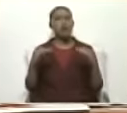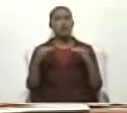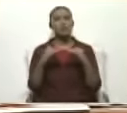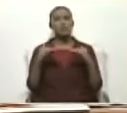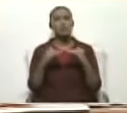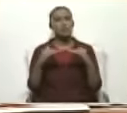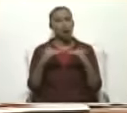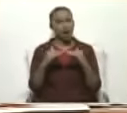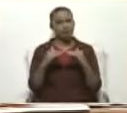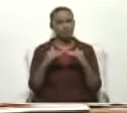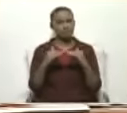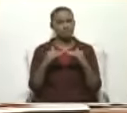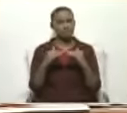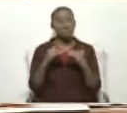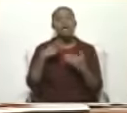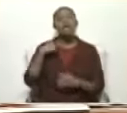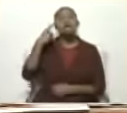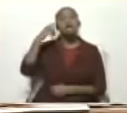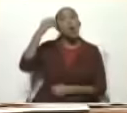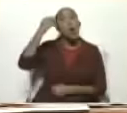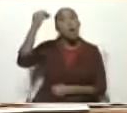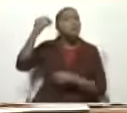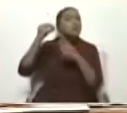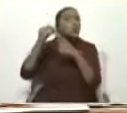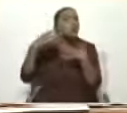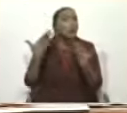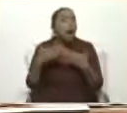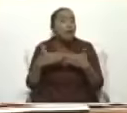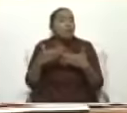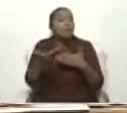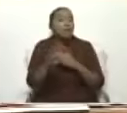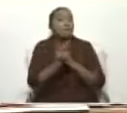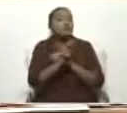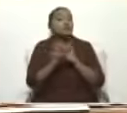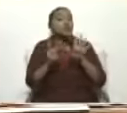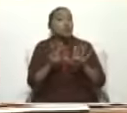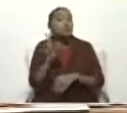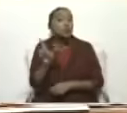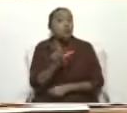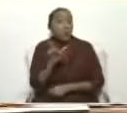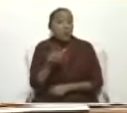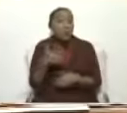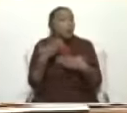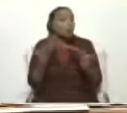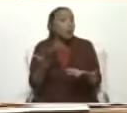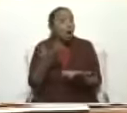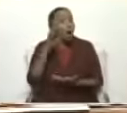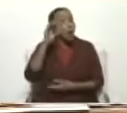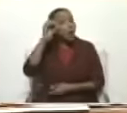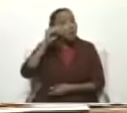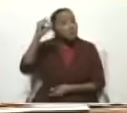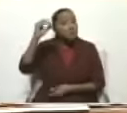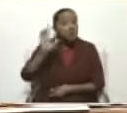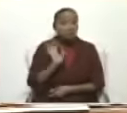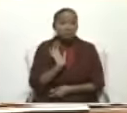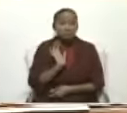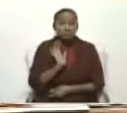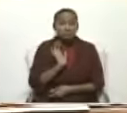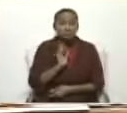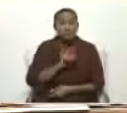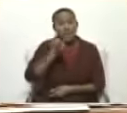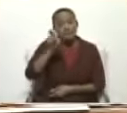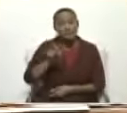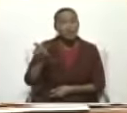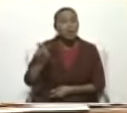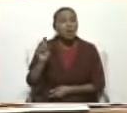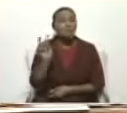Expectativas después del 28. Yo decía al principio que la gente en Venezuela, de los consensos, el más sentido es la